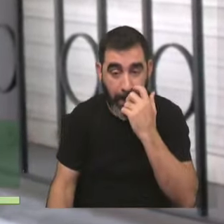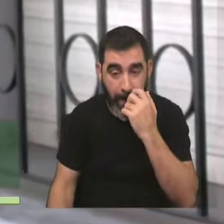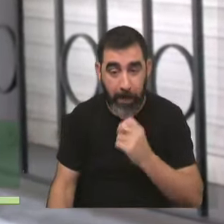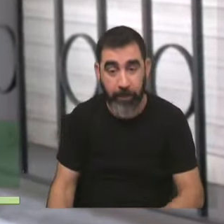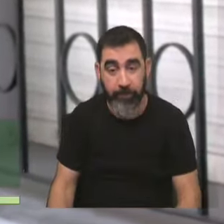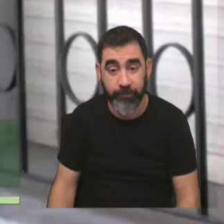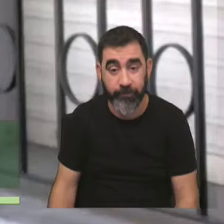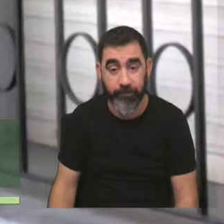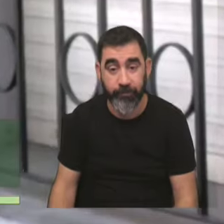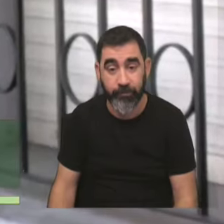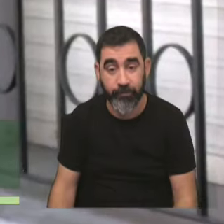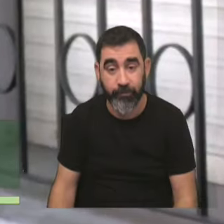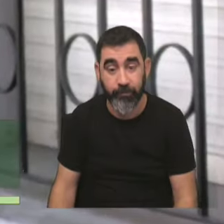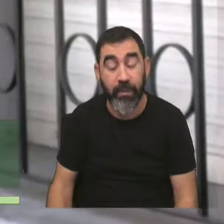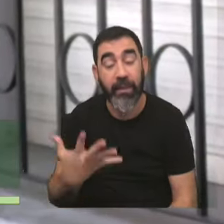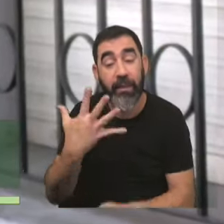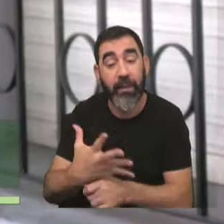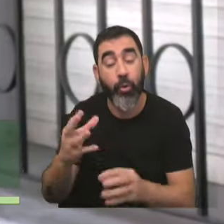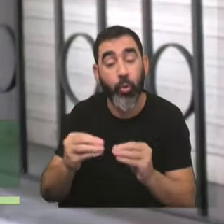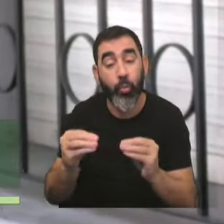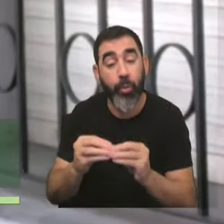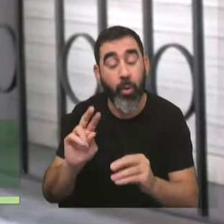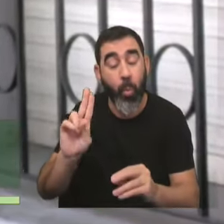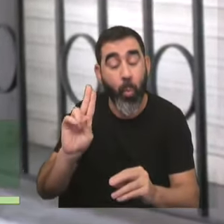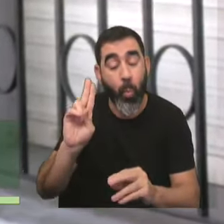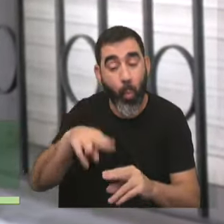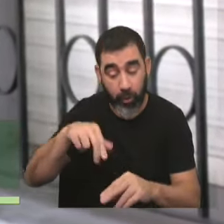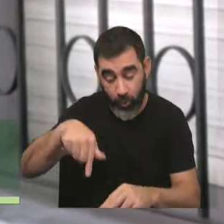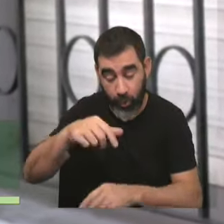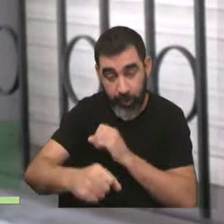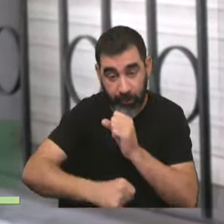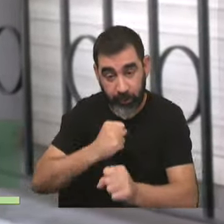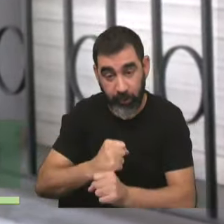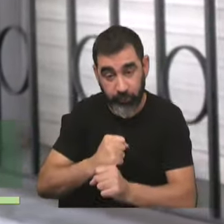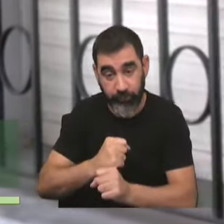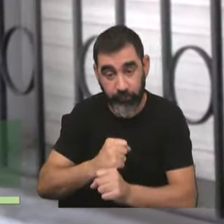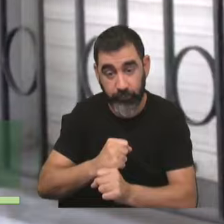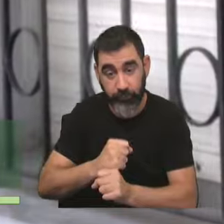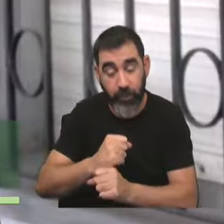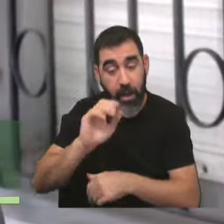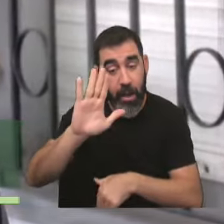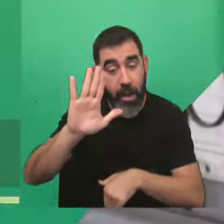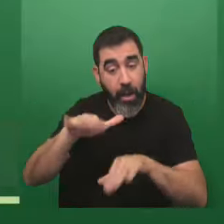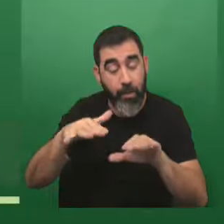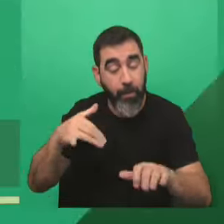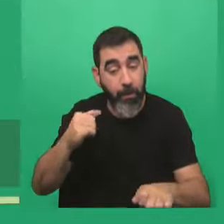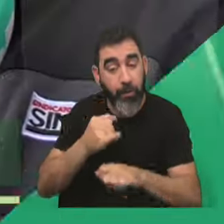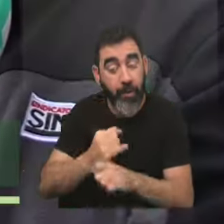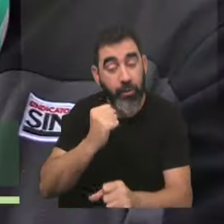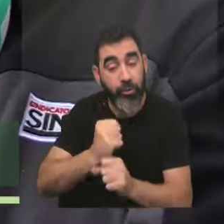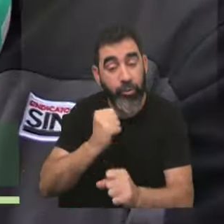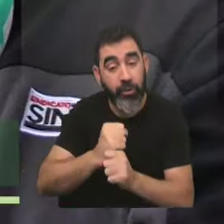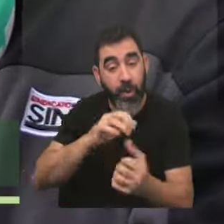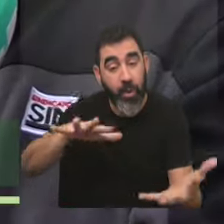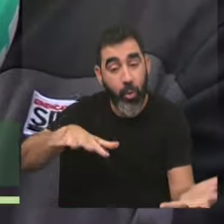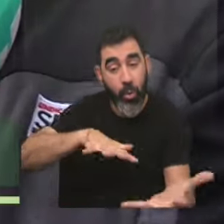compañero Este es el quinto compañero que tenemos fcio en el año y lo que estamos viendo que la mayoría de los siniestros laborales se dan en lugares